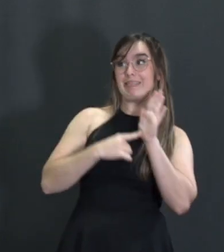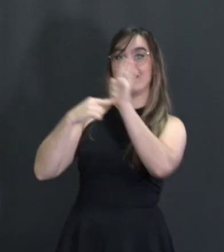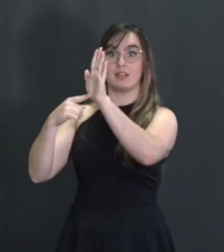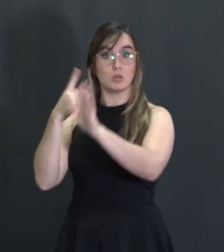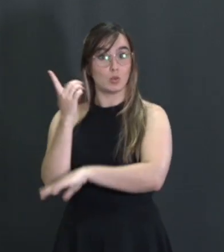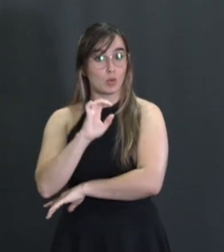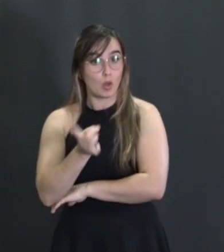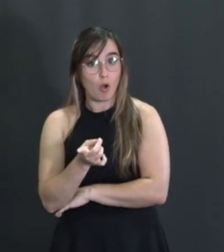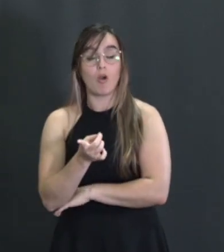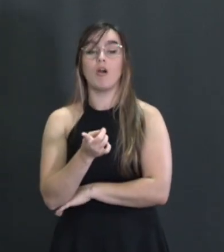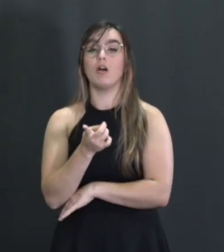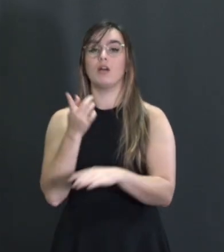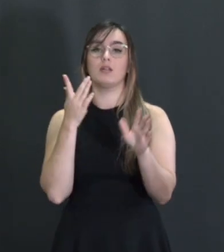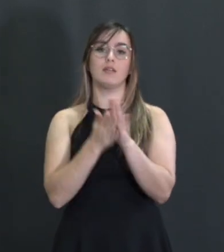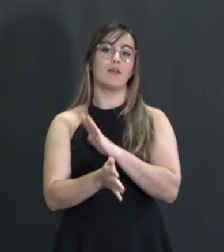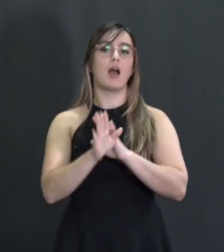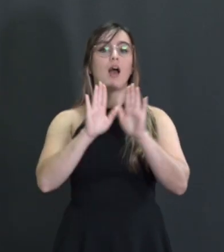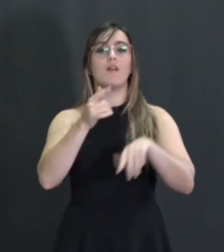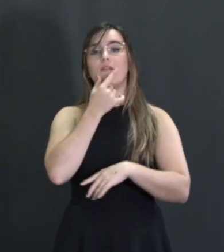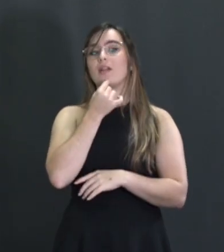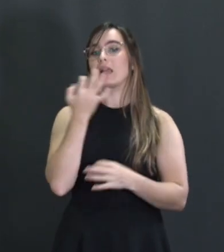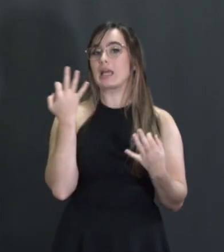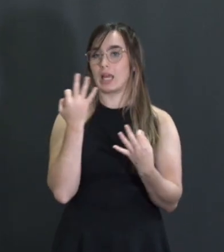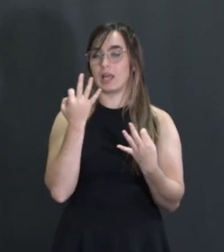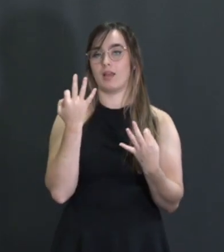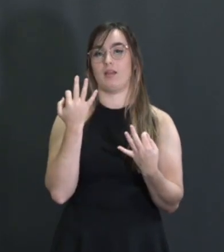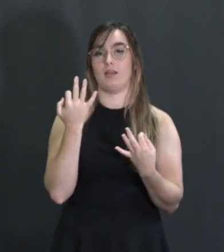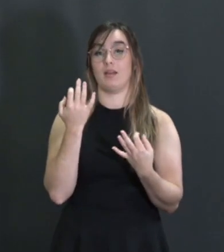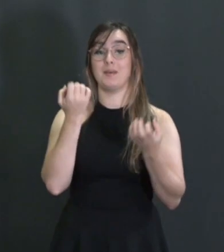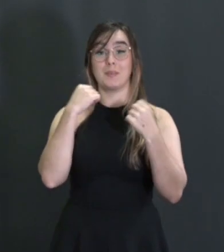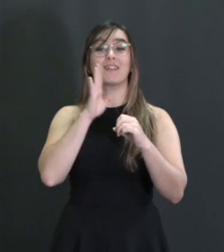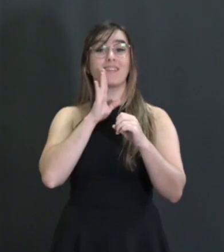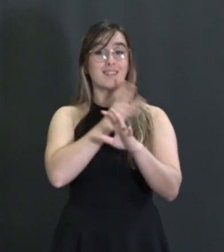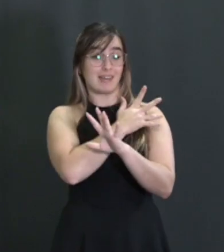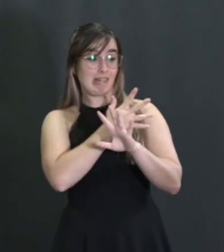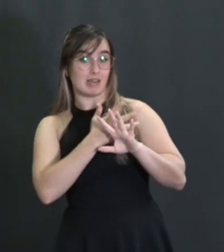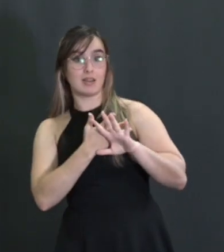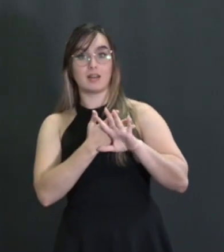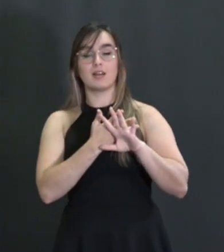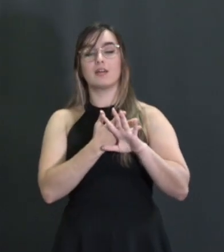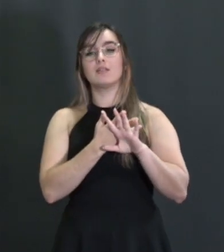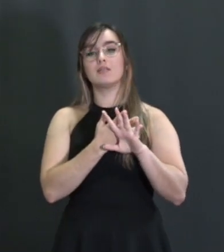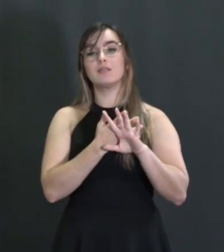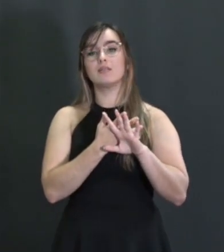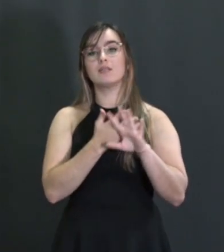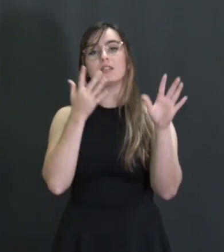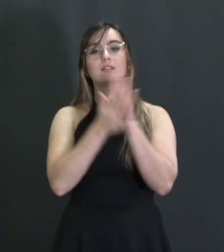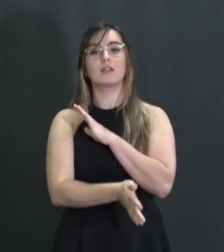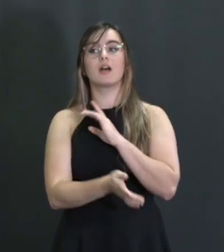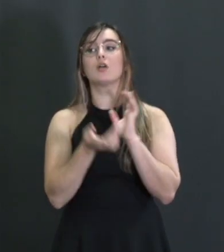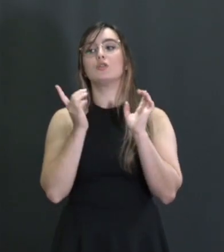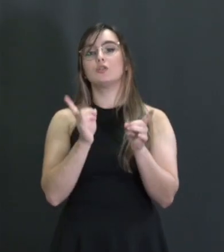fácil que estas prácticas no solo sigan siendo